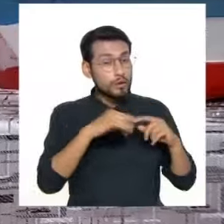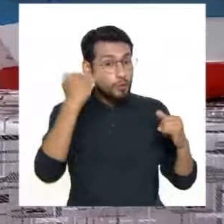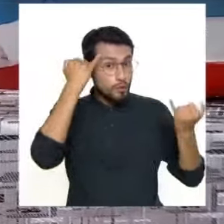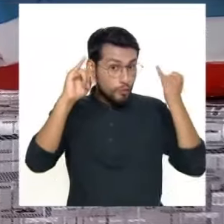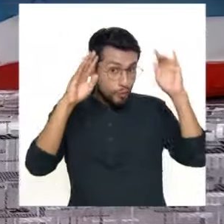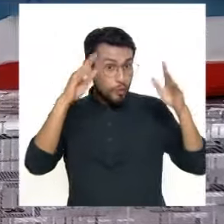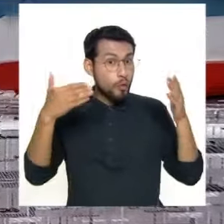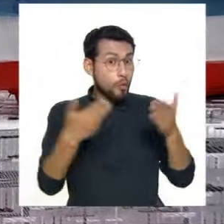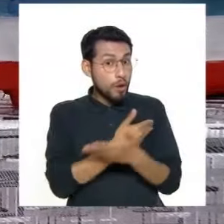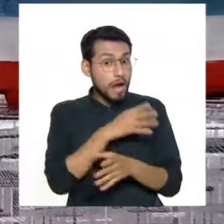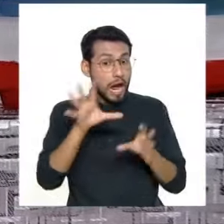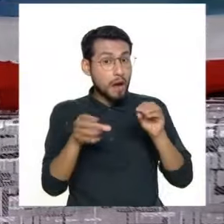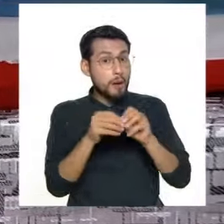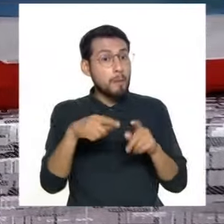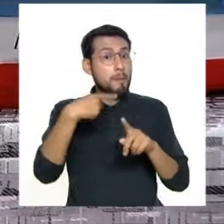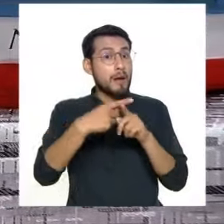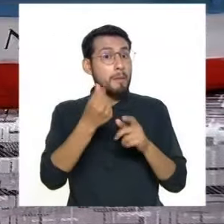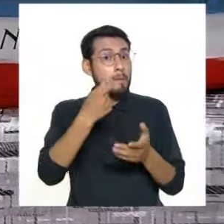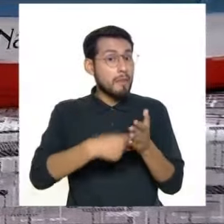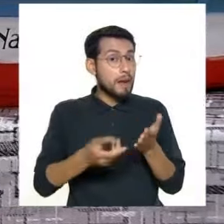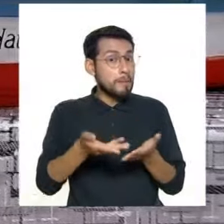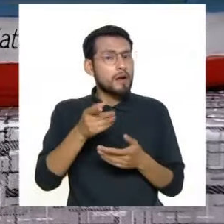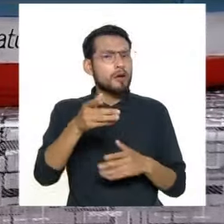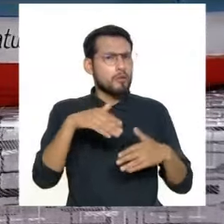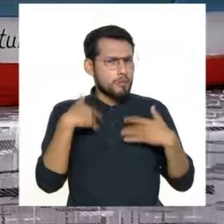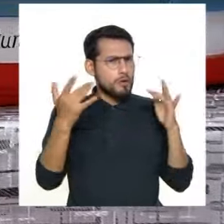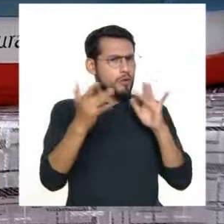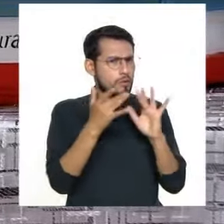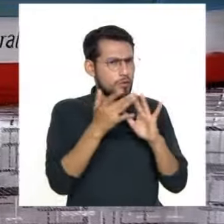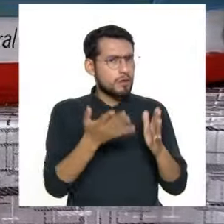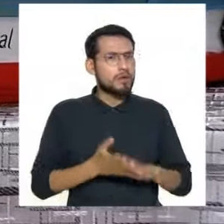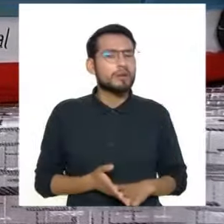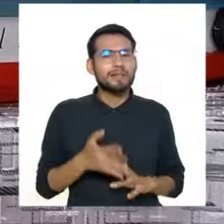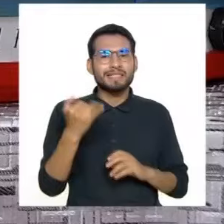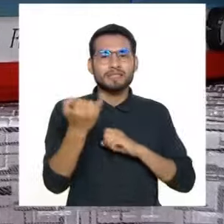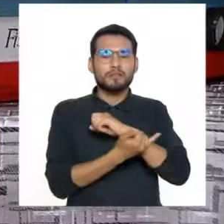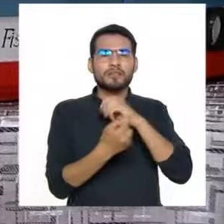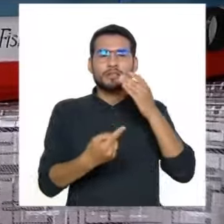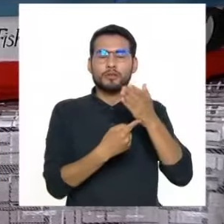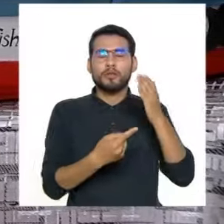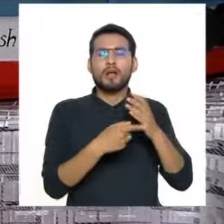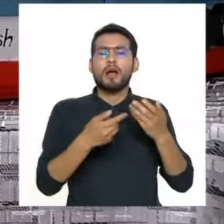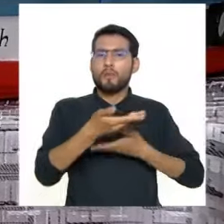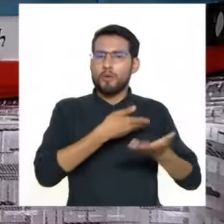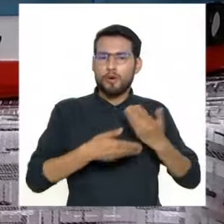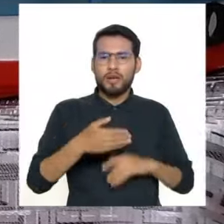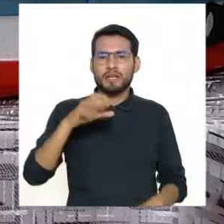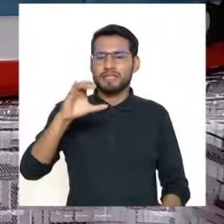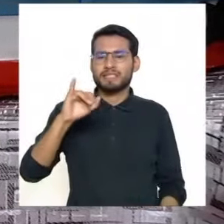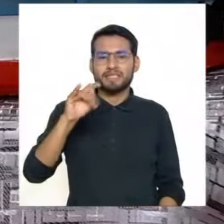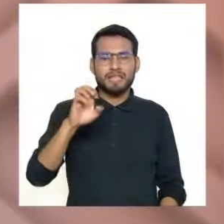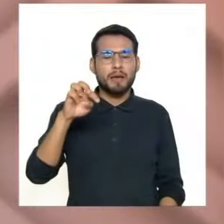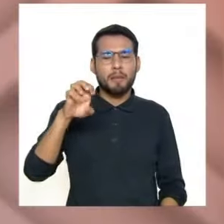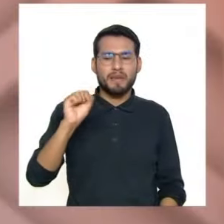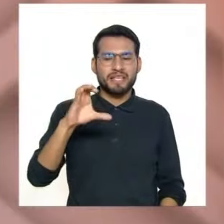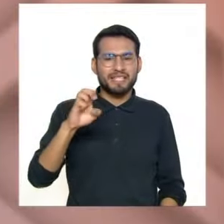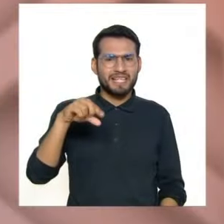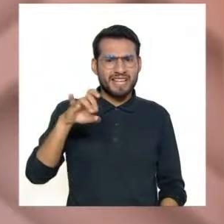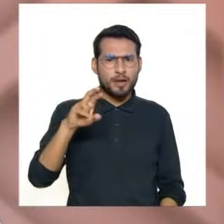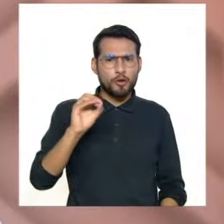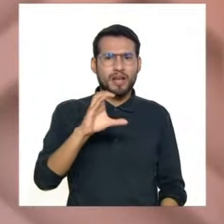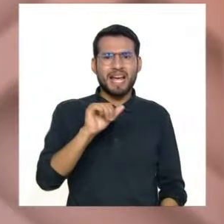nuevos productos con valor agregado en el mercado nos puedan contactar al Instituto Tecnológico de la producción al site pesquero callao para